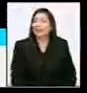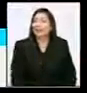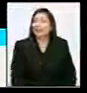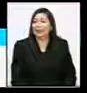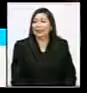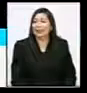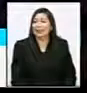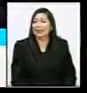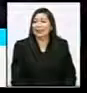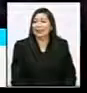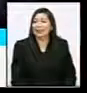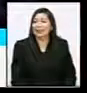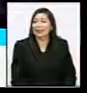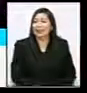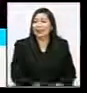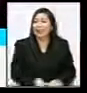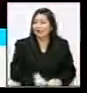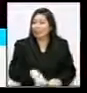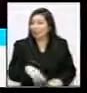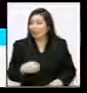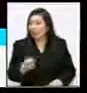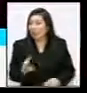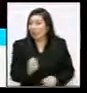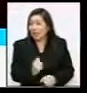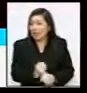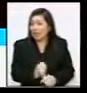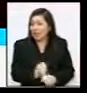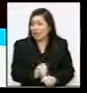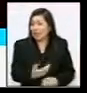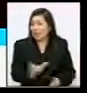aquí, le está quitando la función